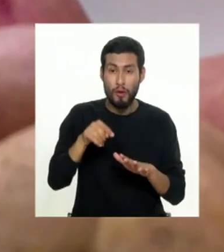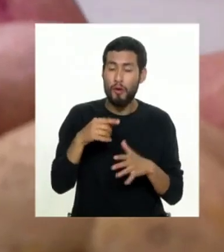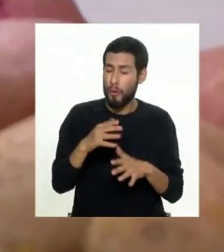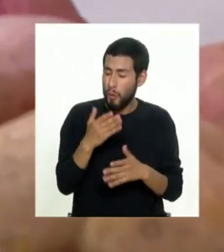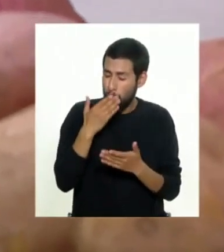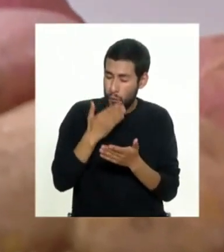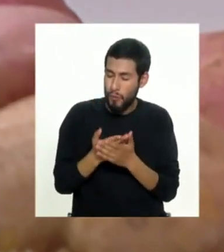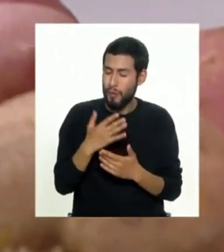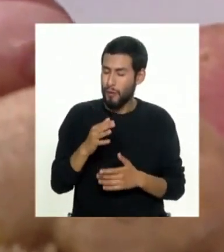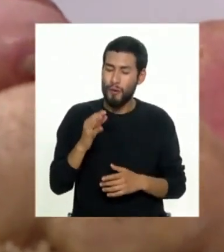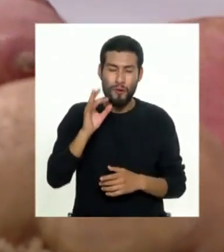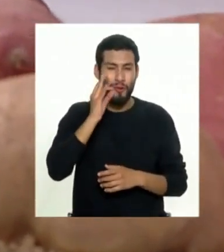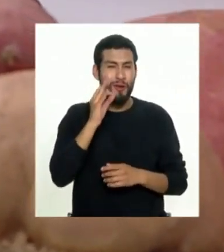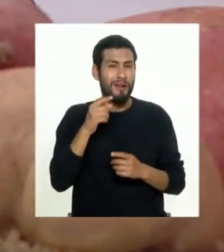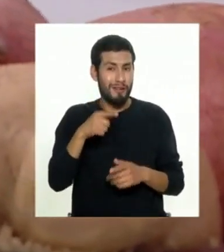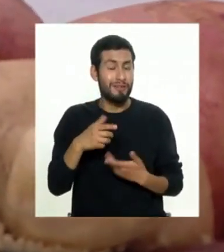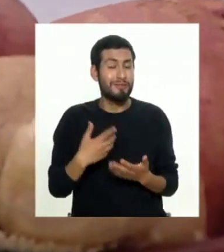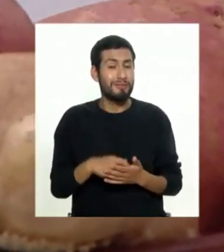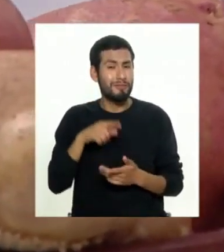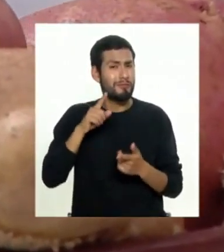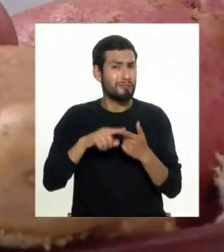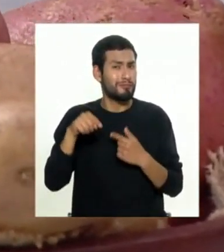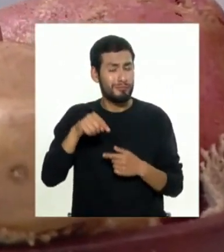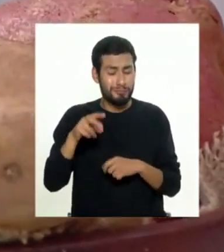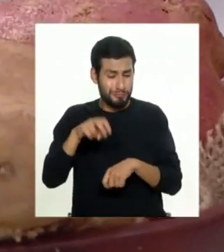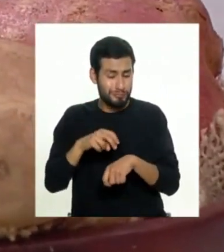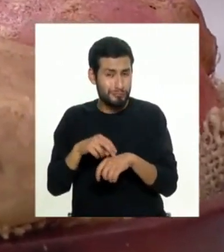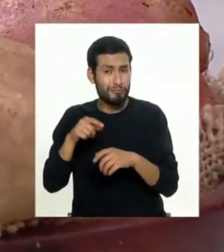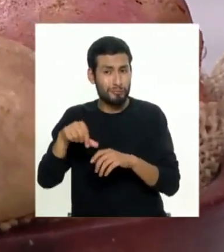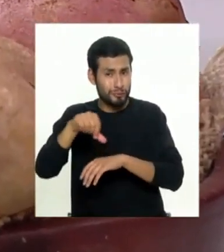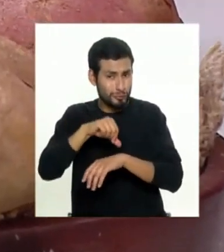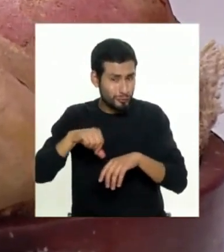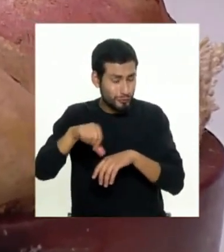para nadie es un secreto que una rica papa a la huancaína, una papa